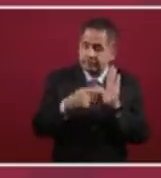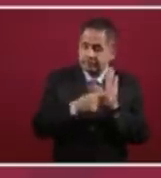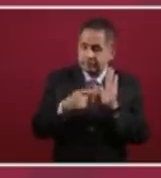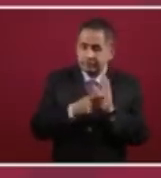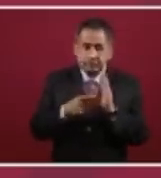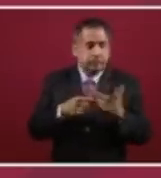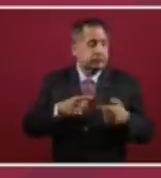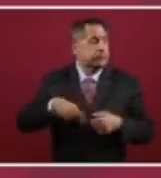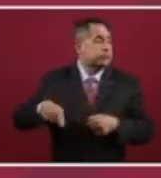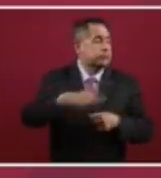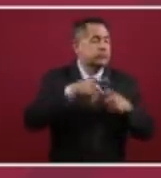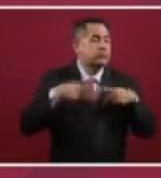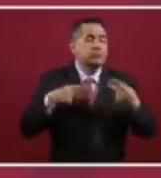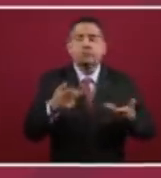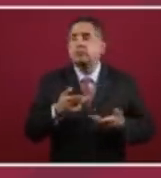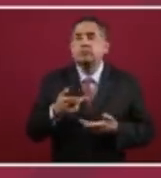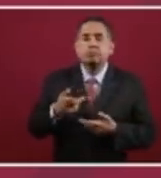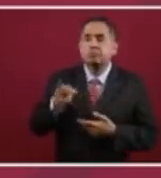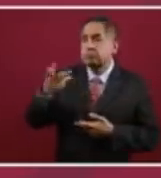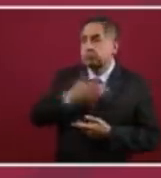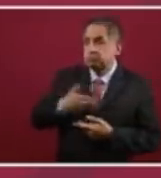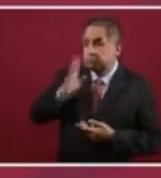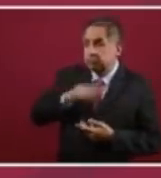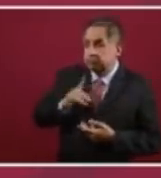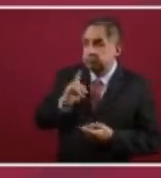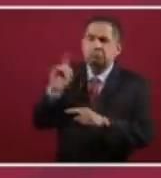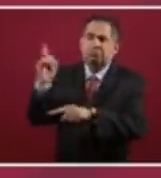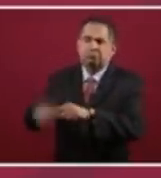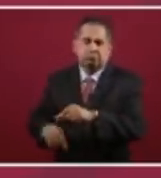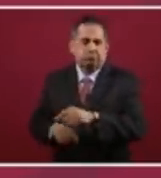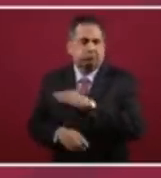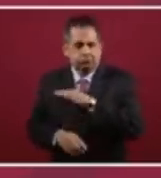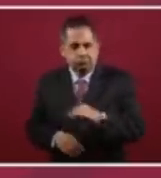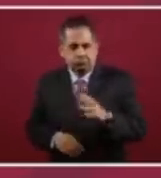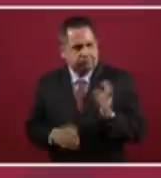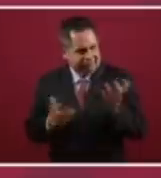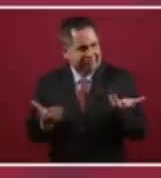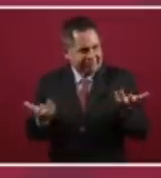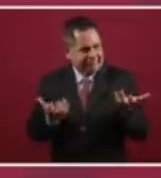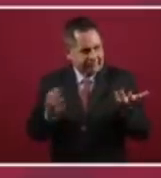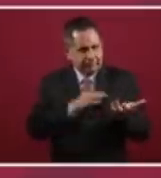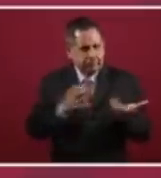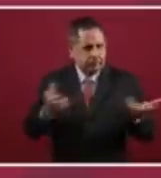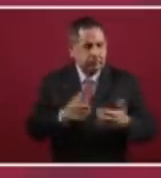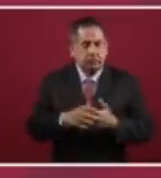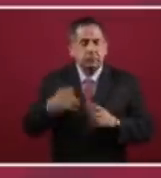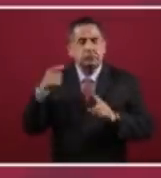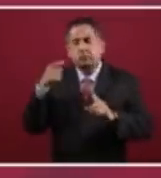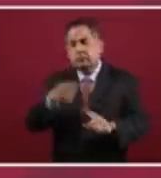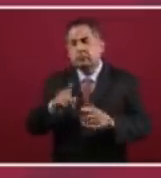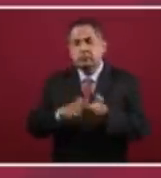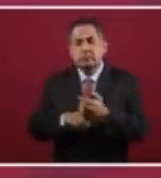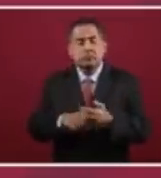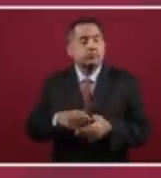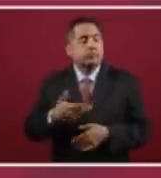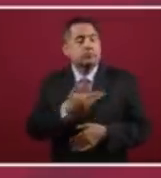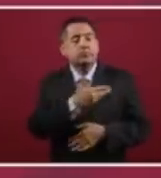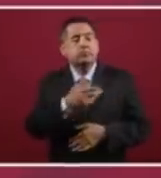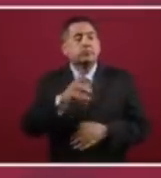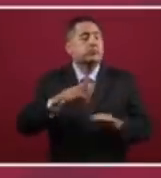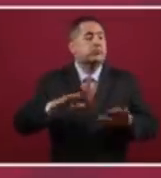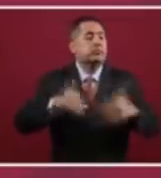de la revocación del mandato, porque así llevamos a la práctica el principio de que el pueblo pone y el pueblo